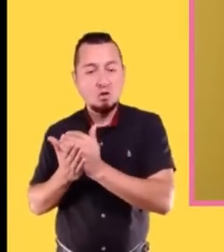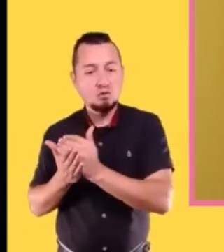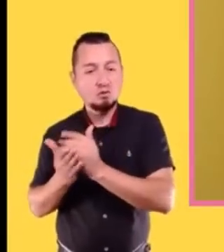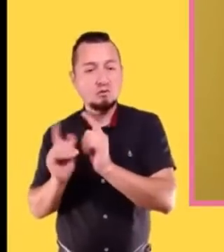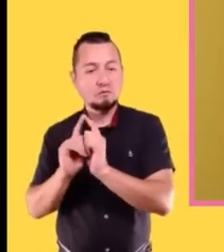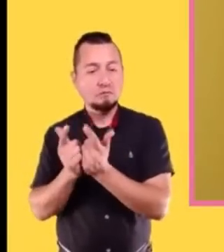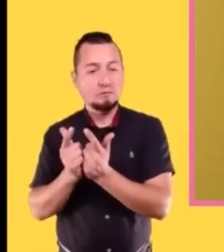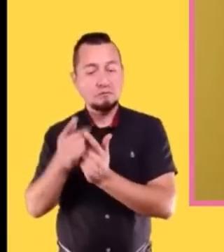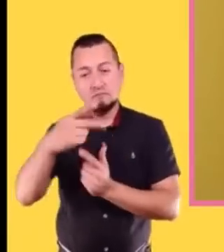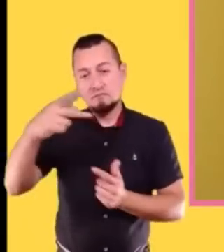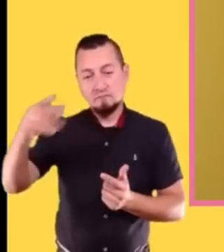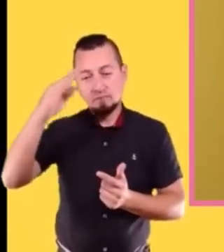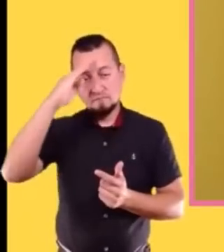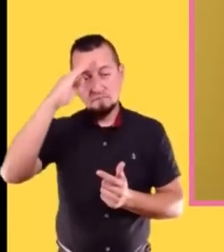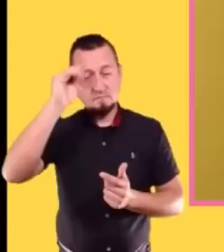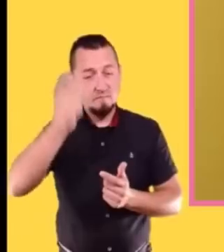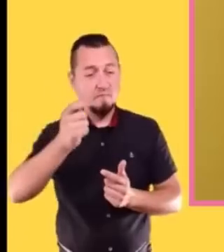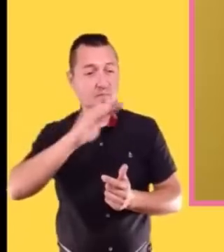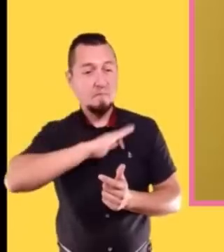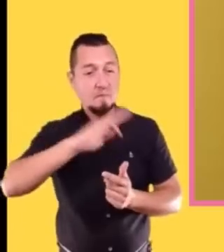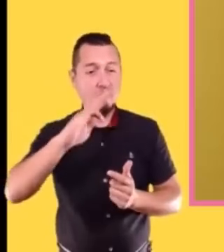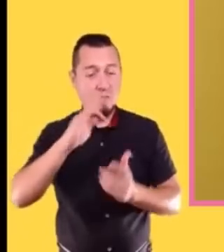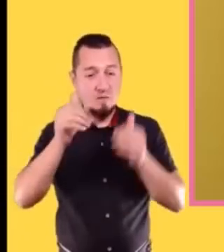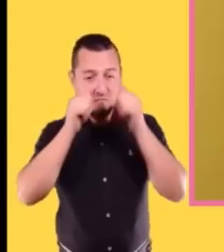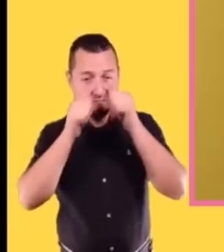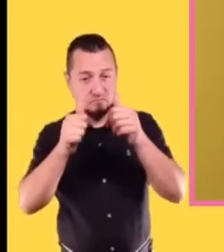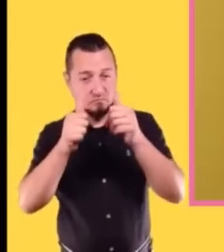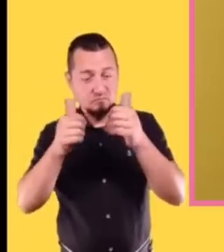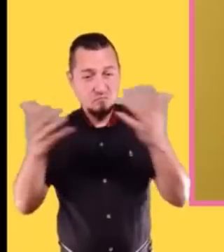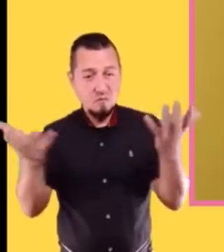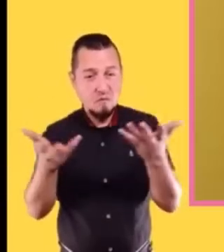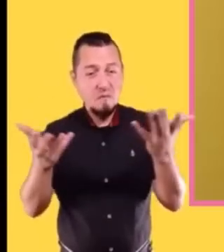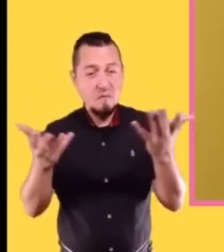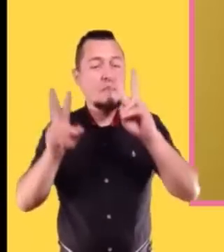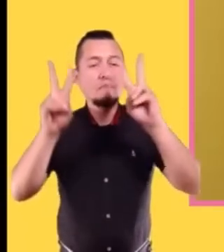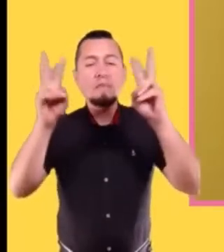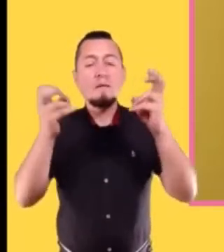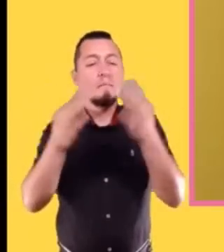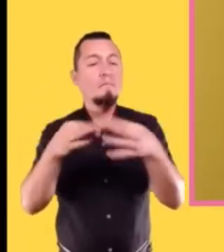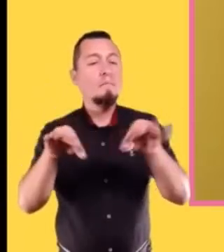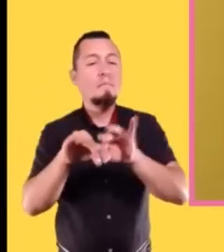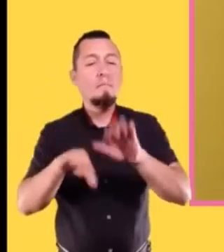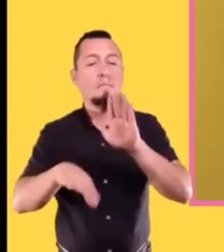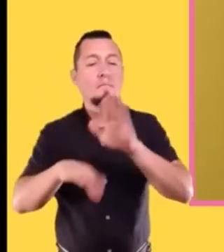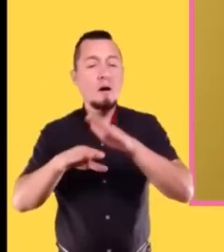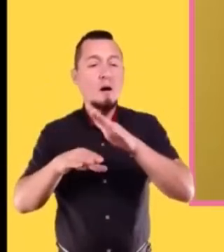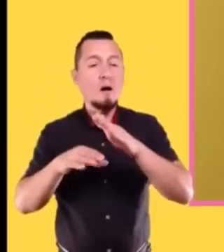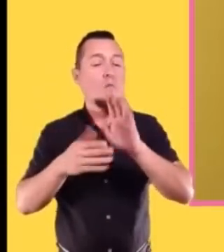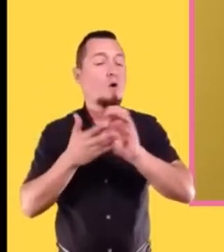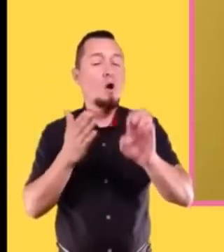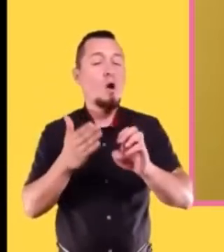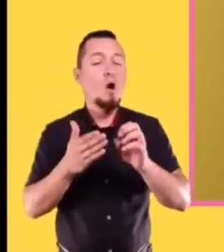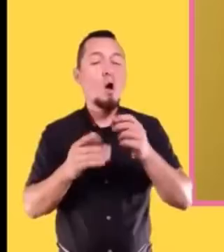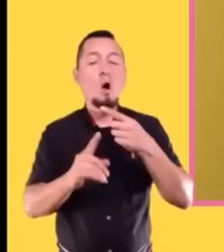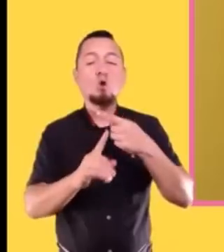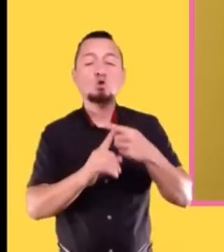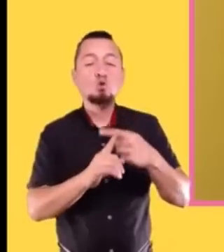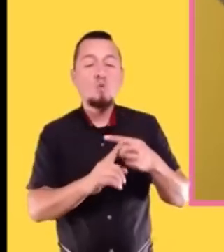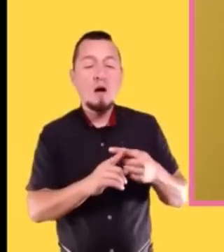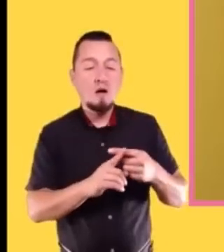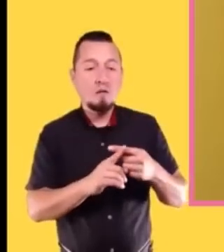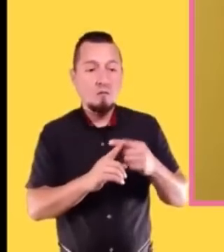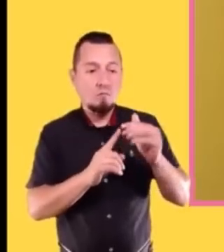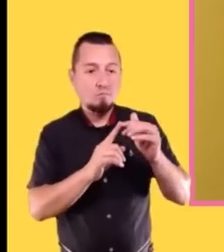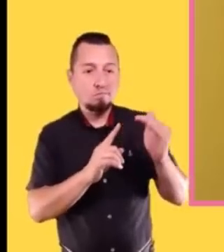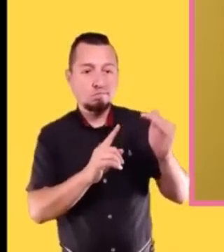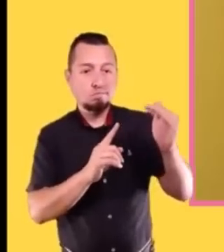por lo general se hace específicamente para un tema particular, el algoritmo de la suma. Pero es más enriquecedor y es la